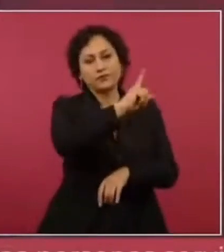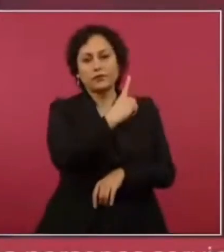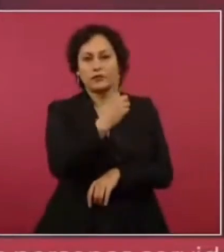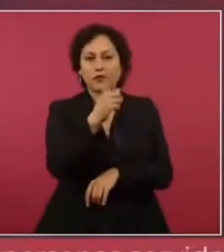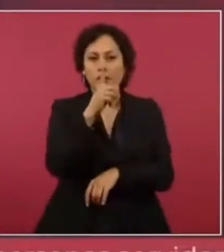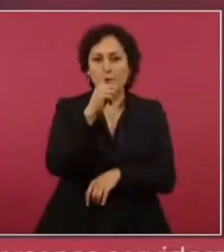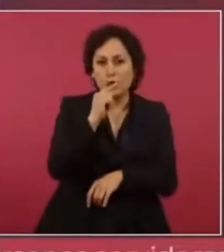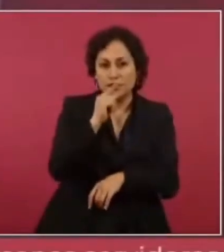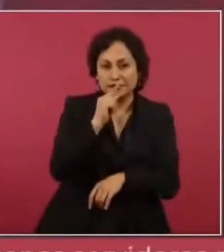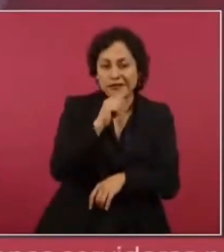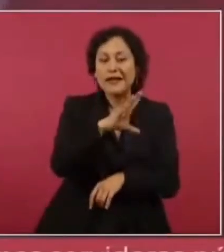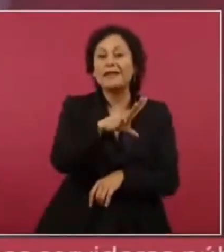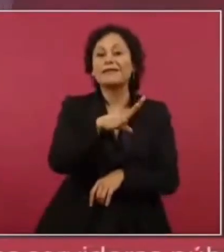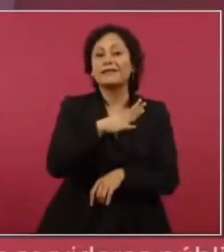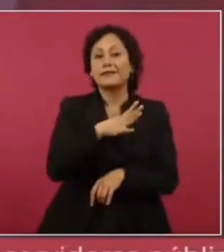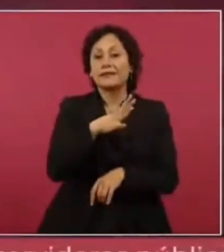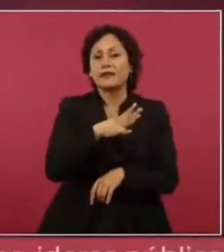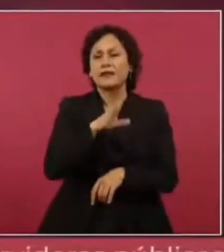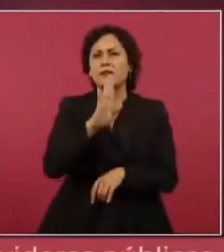como un